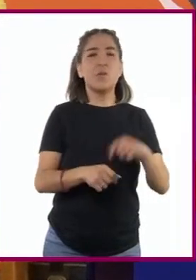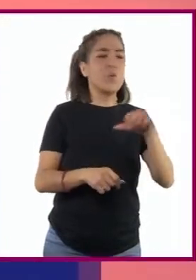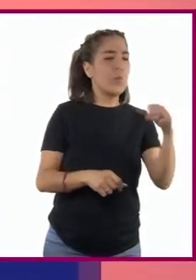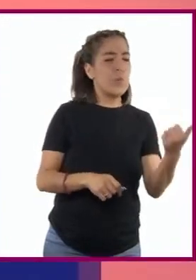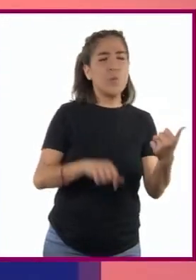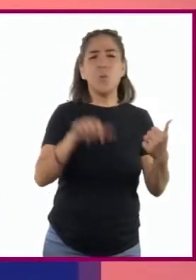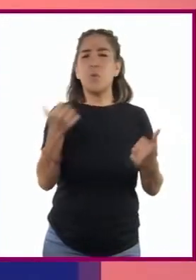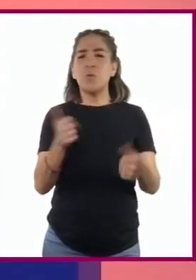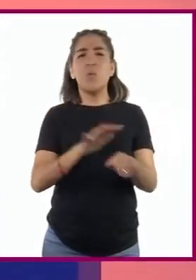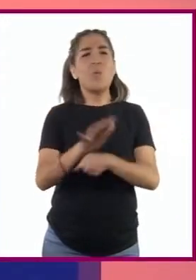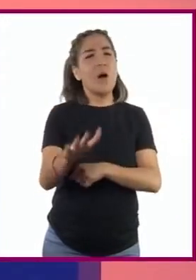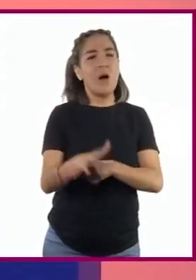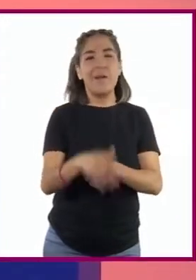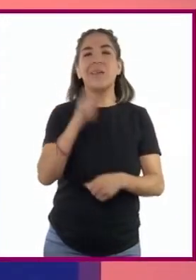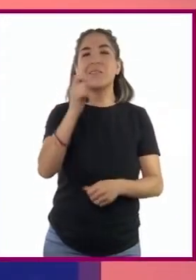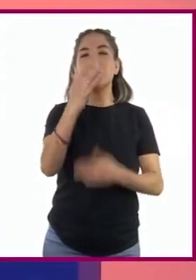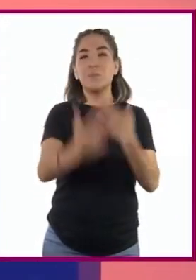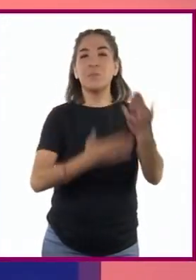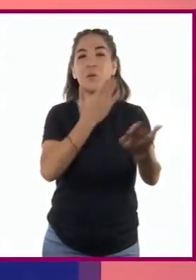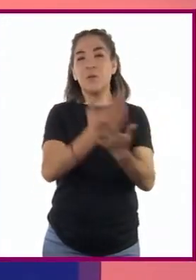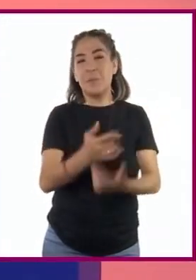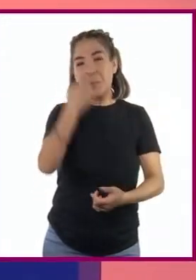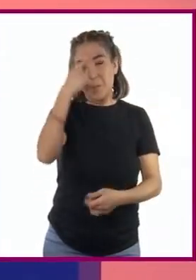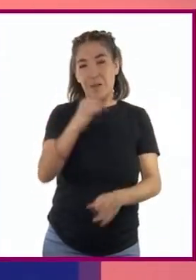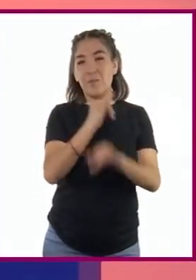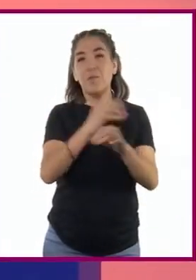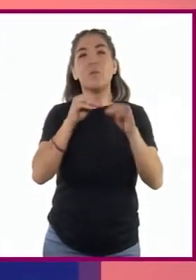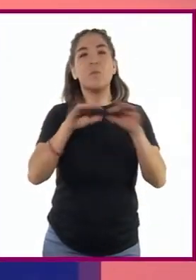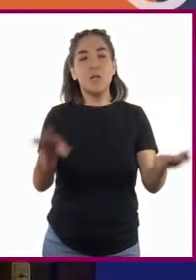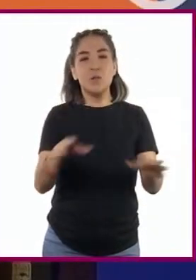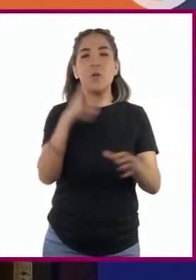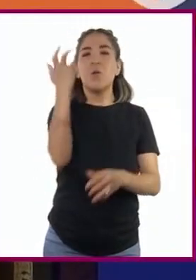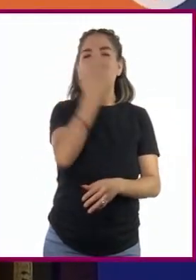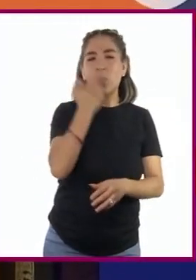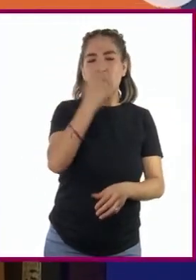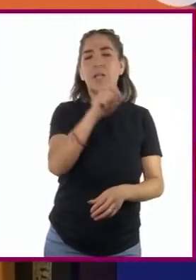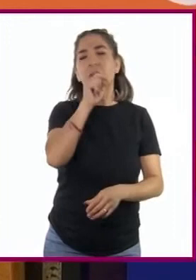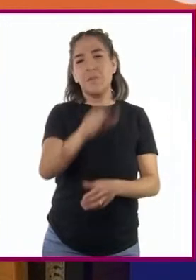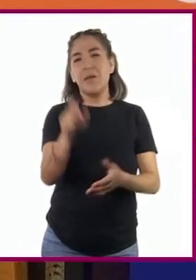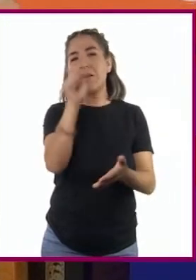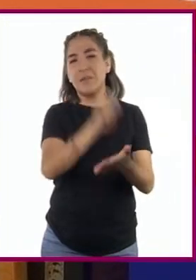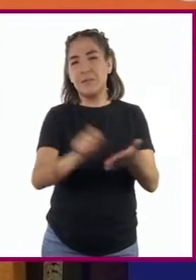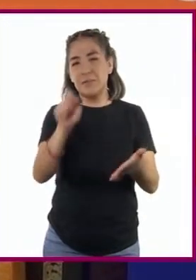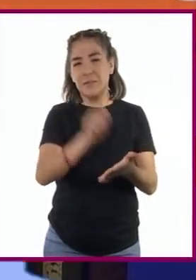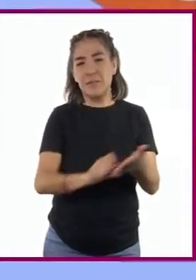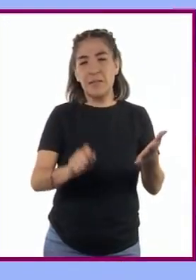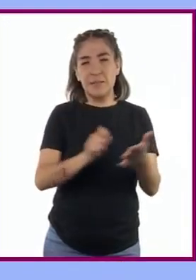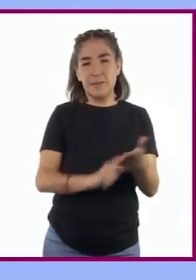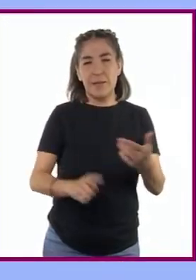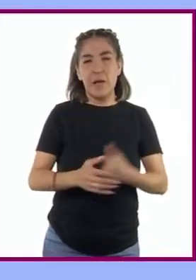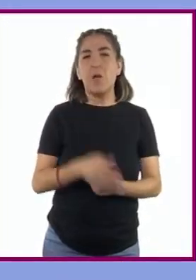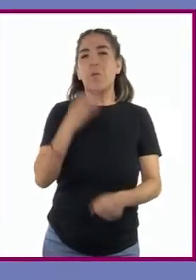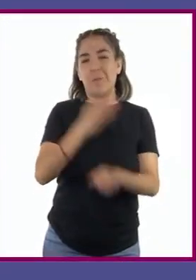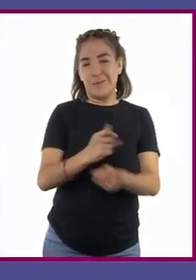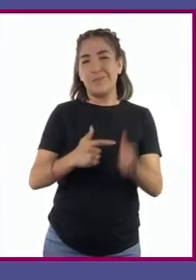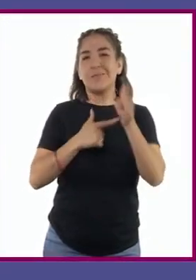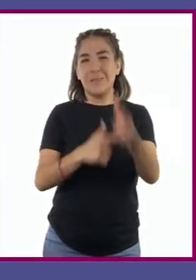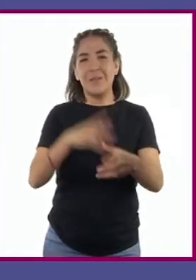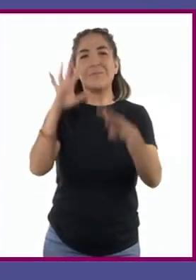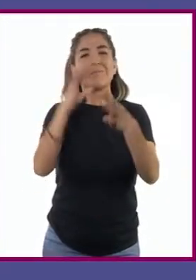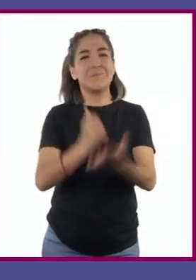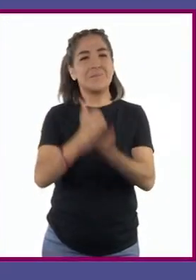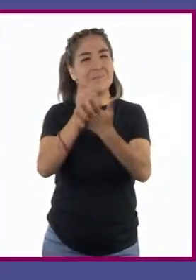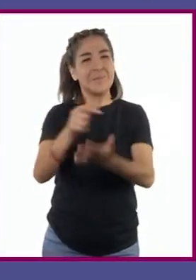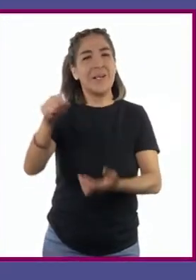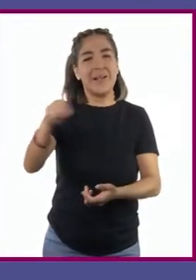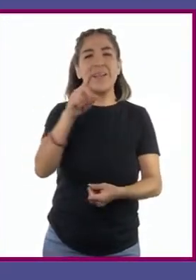otro está en el propósito de nuestro mensaje oral o escrito. Profesora, sigamos ayudando a Diego para que mejore sus